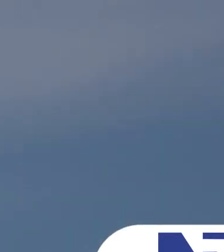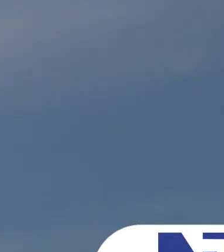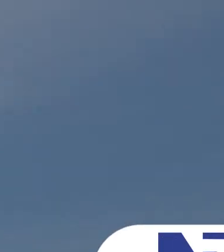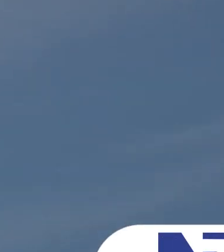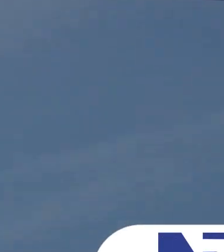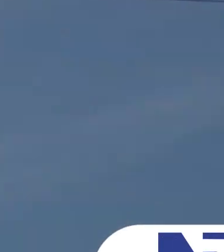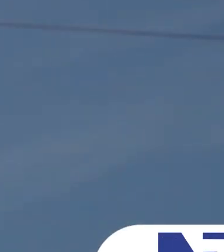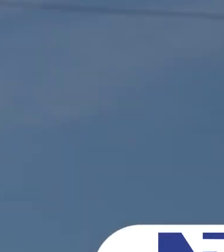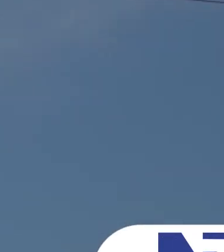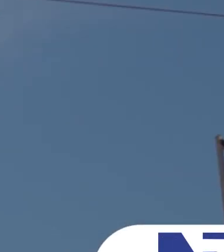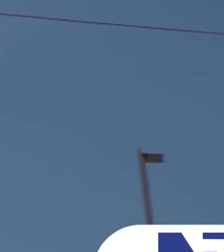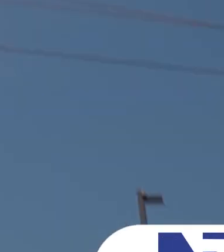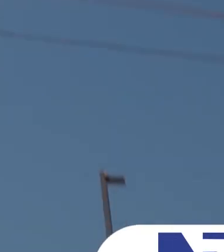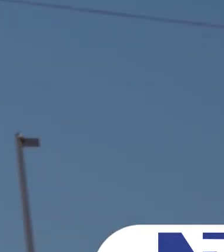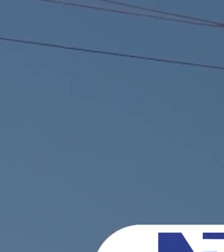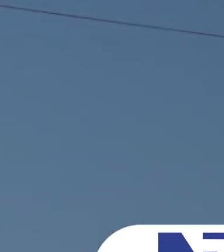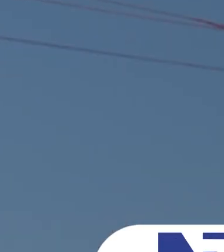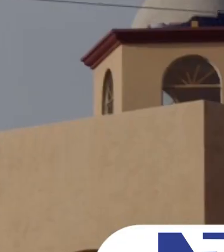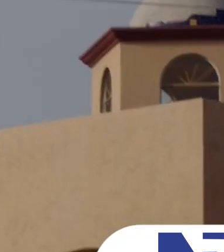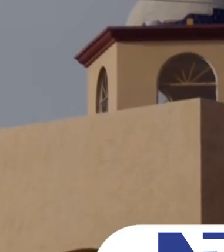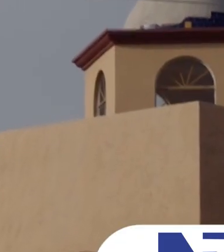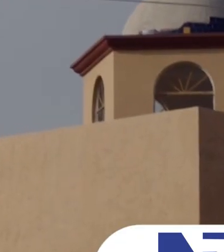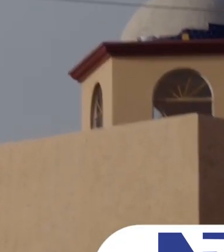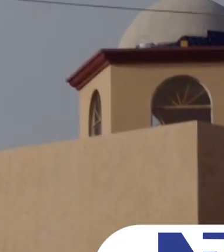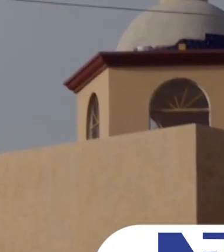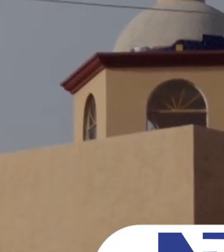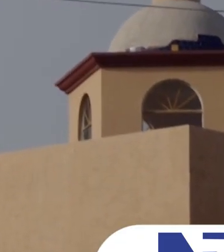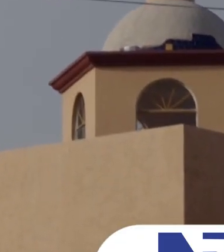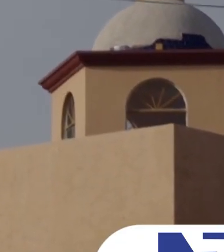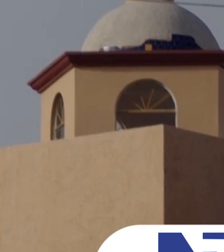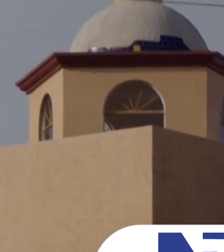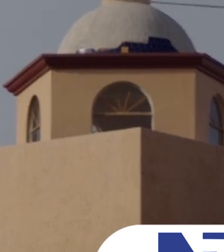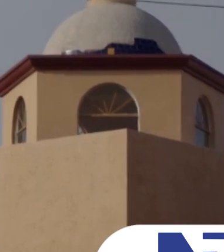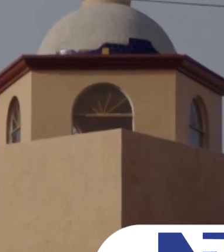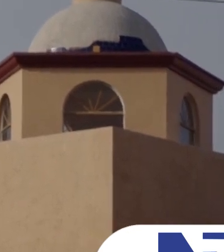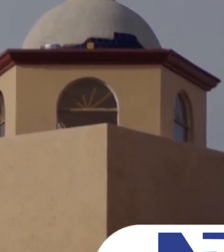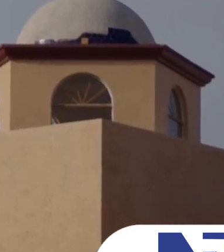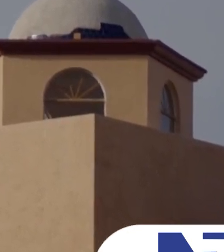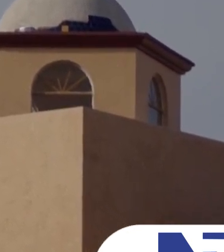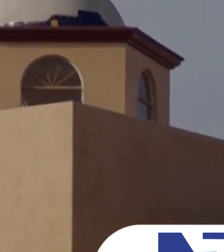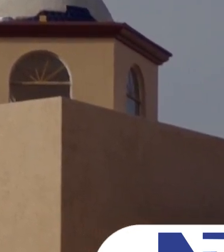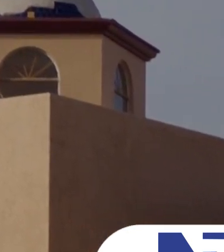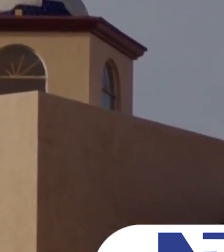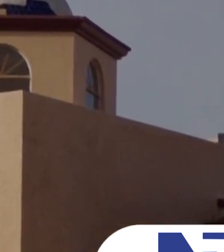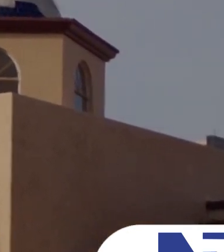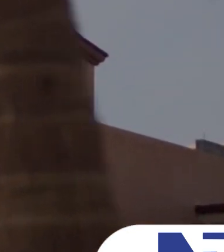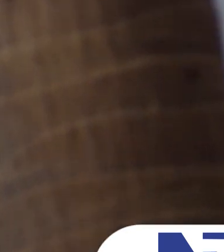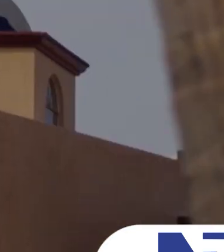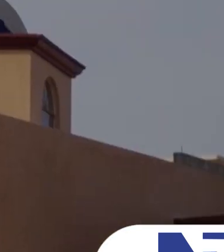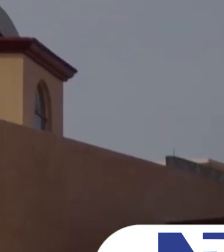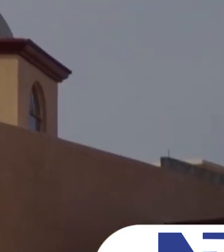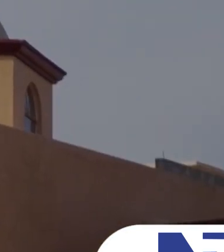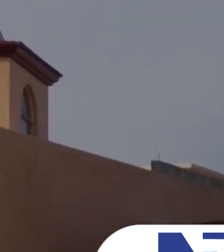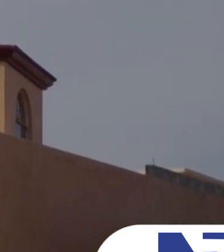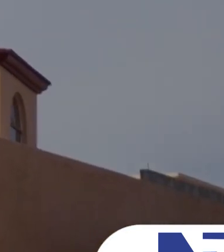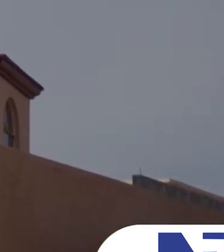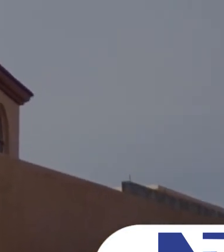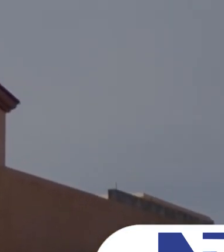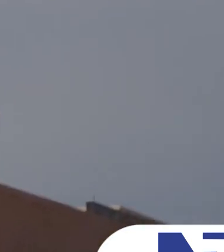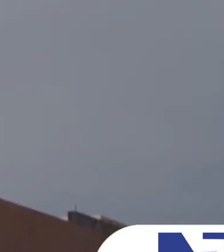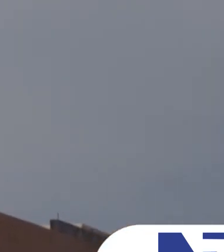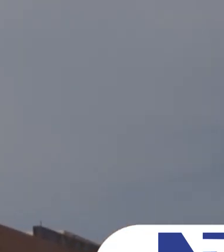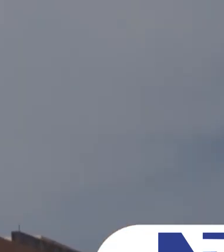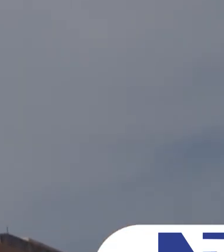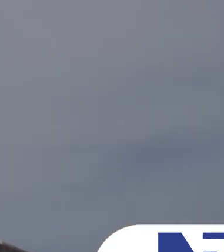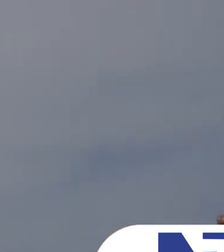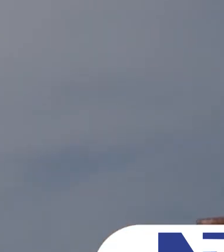al 100% el servicio de energía eléctrica, el consumo actual apenas es del 68% comparado con los días antes del impacto